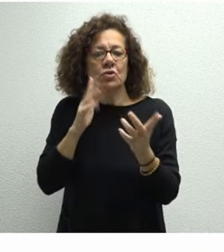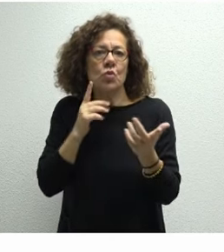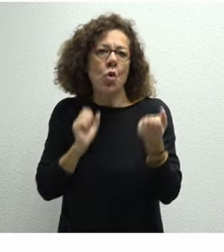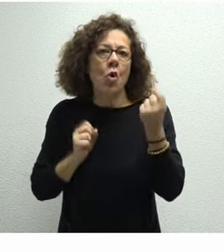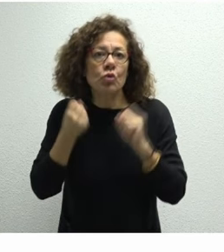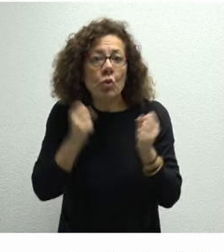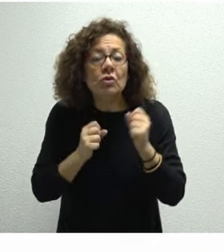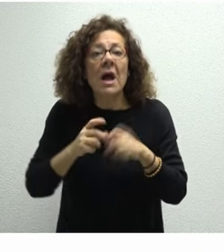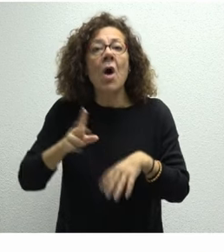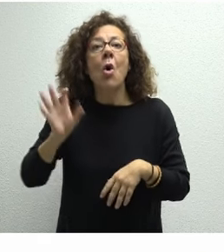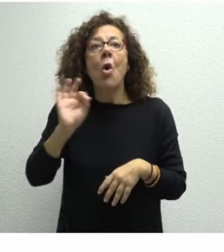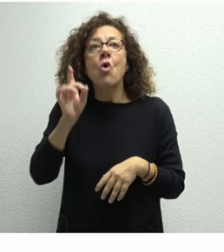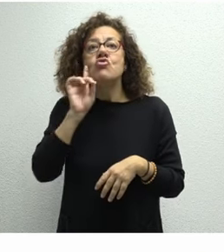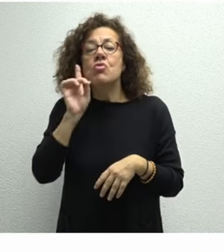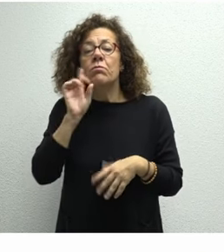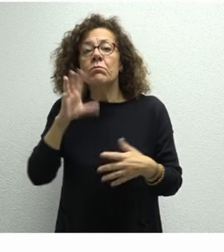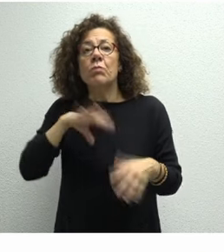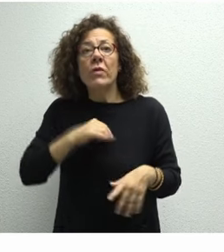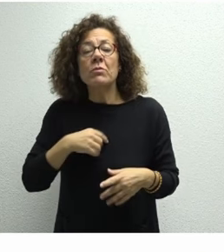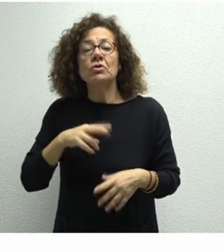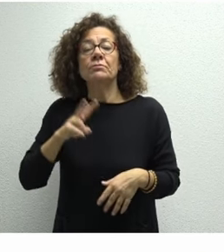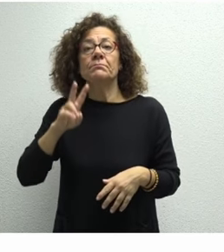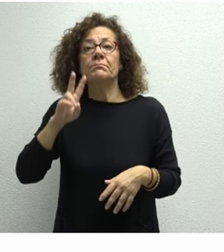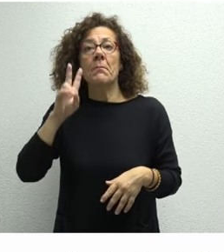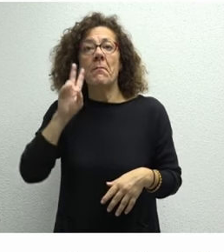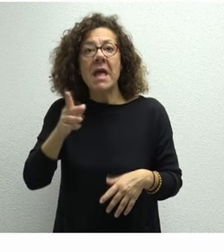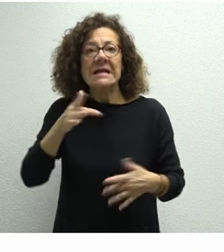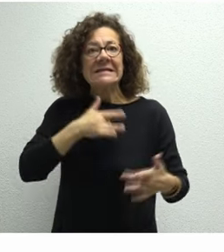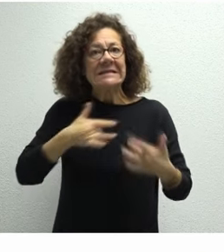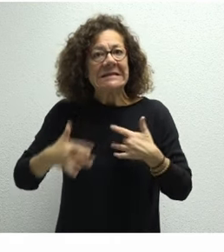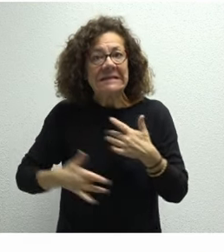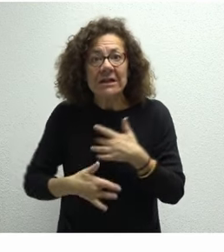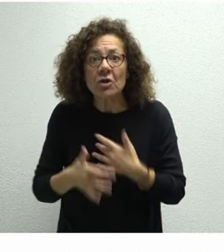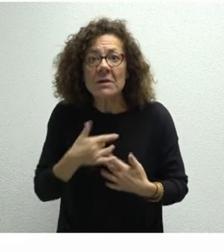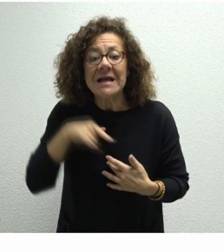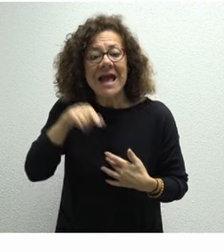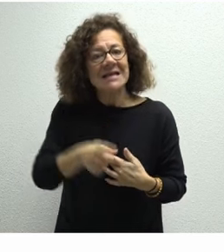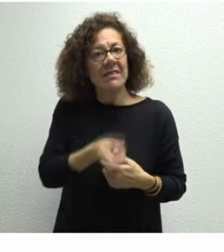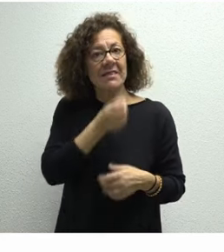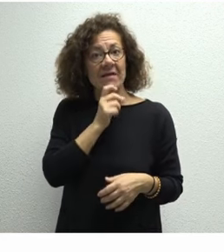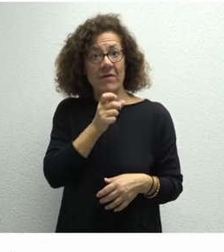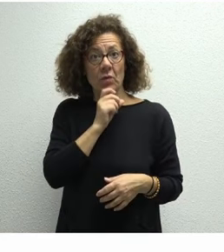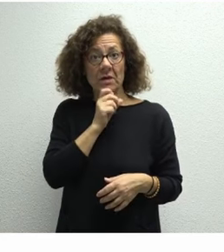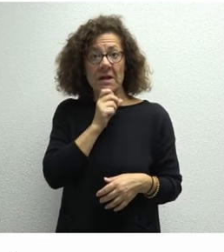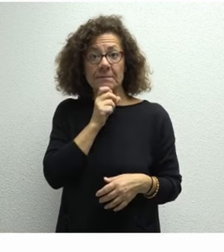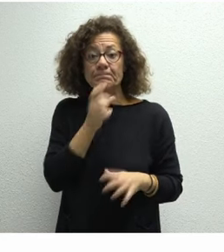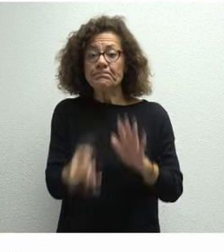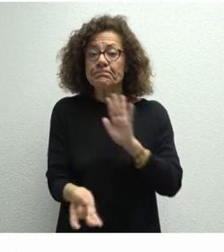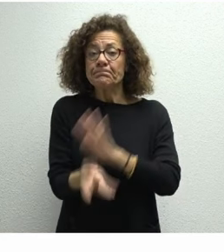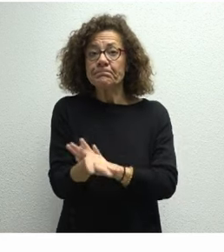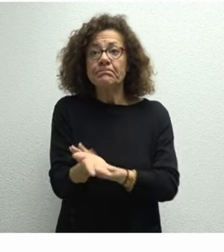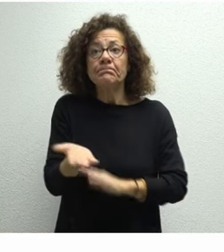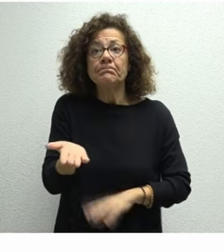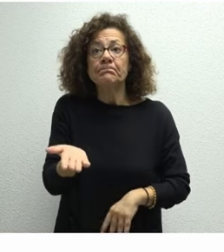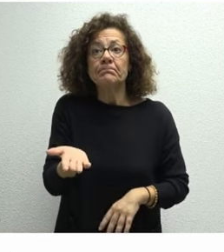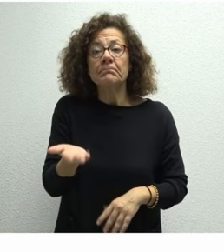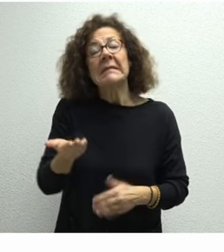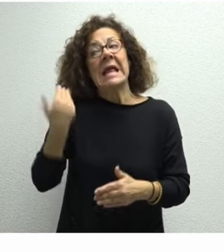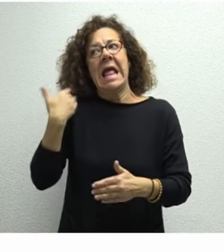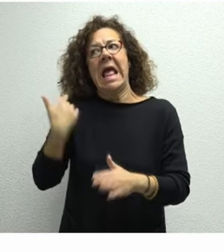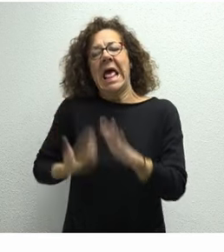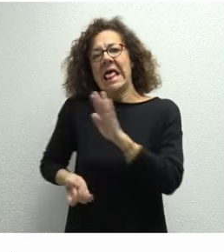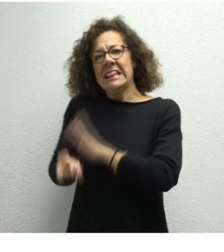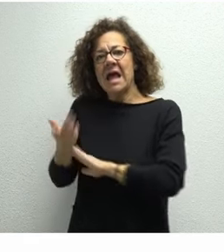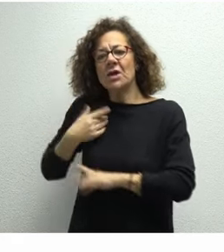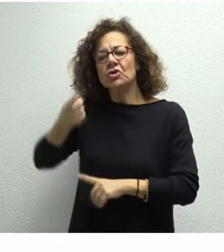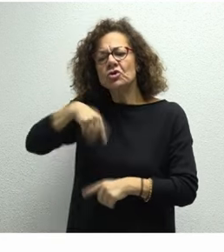o no O no somos capaces de vislumbrar eh síntomas no esta dificultad hace que nos bueno hacía que que nos